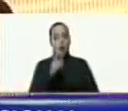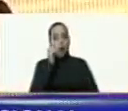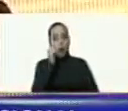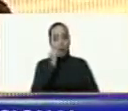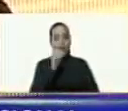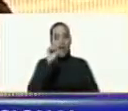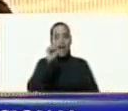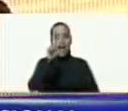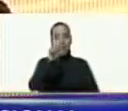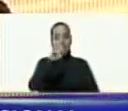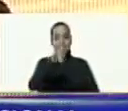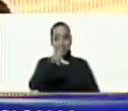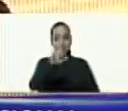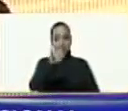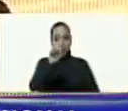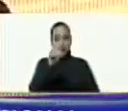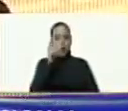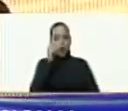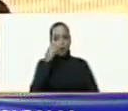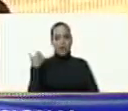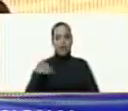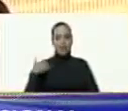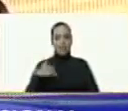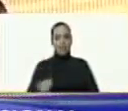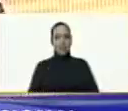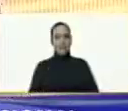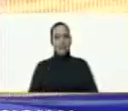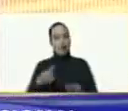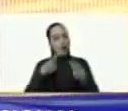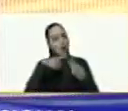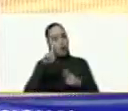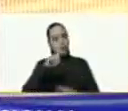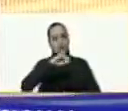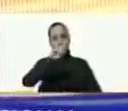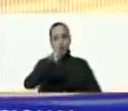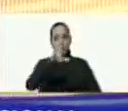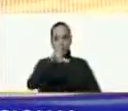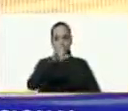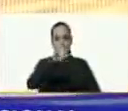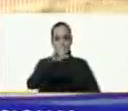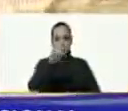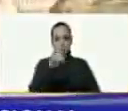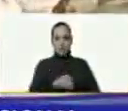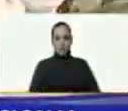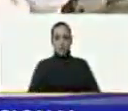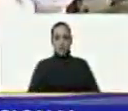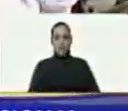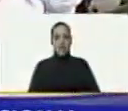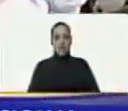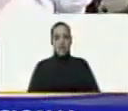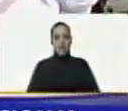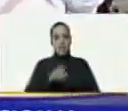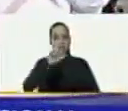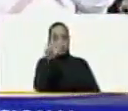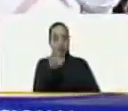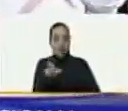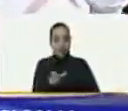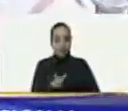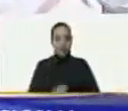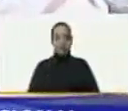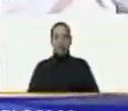de Argentina, a Giulio Palermo, benvenuto de Italia, Giulio.